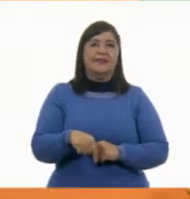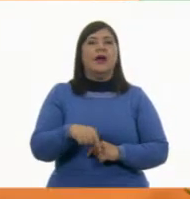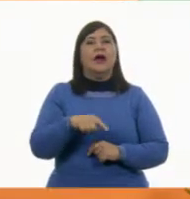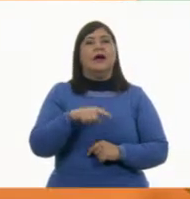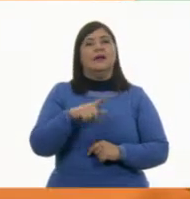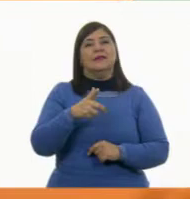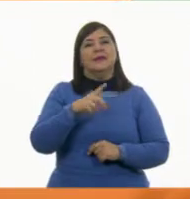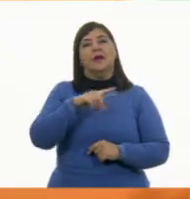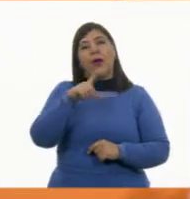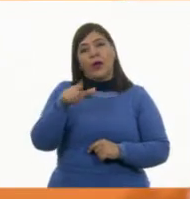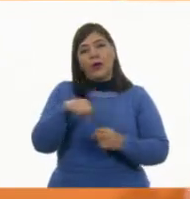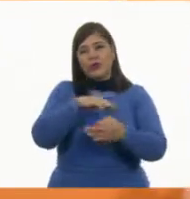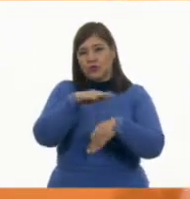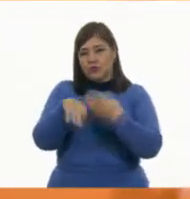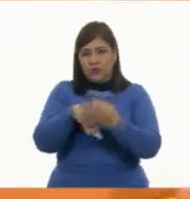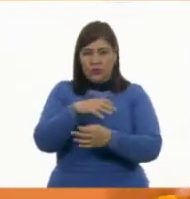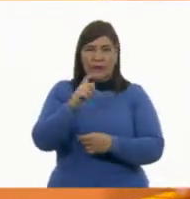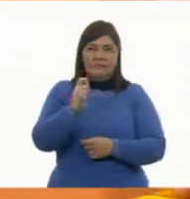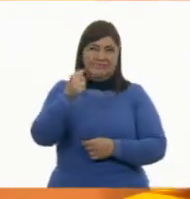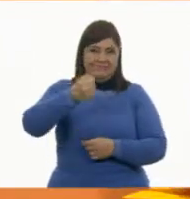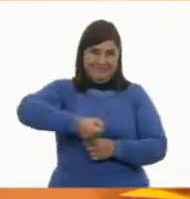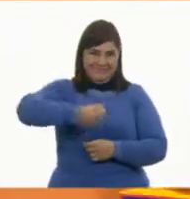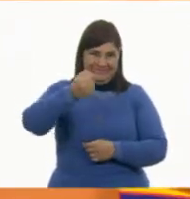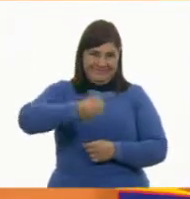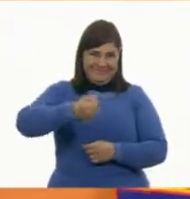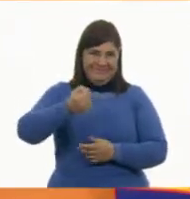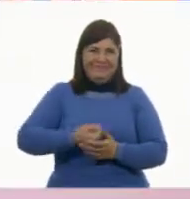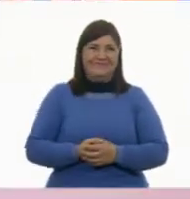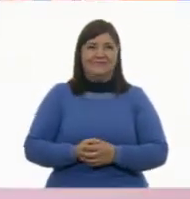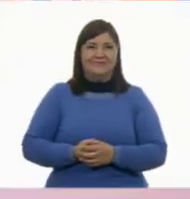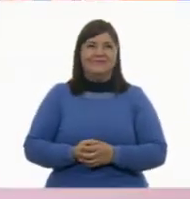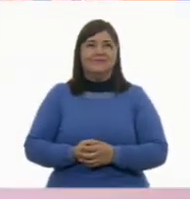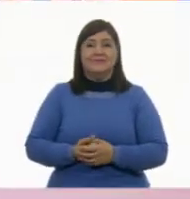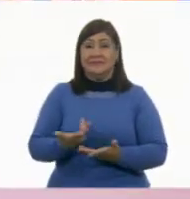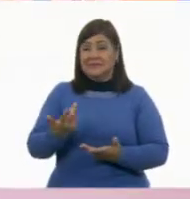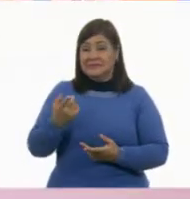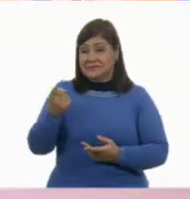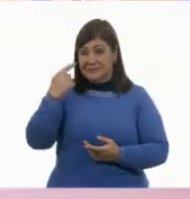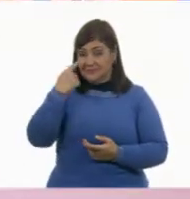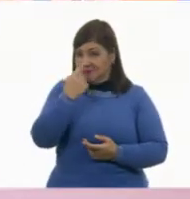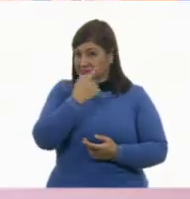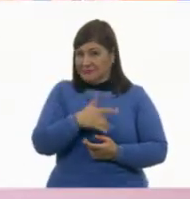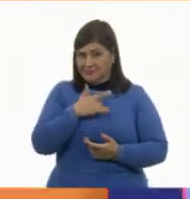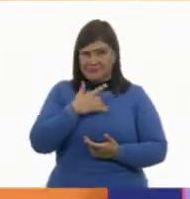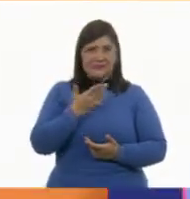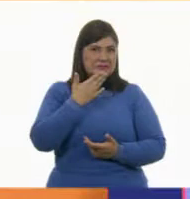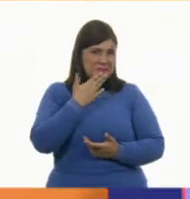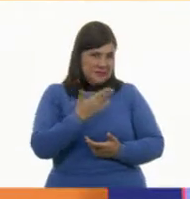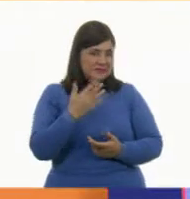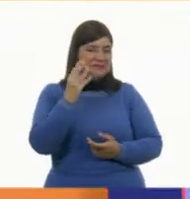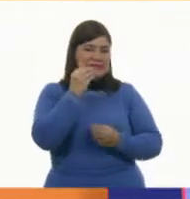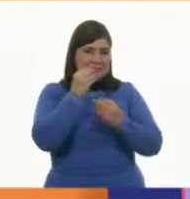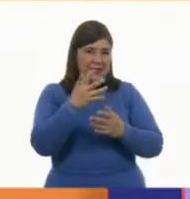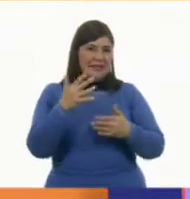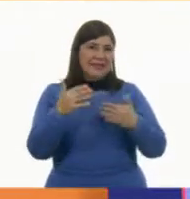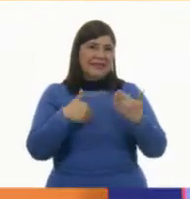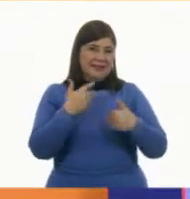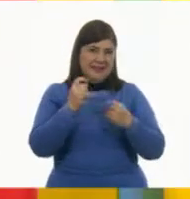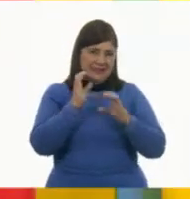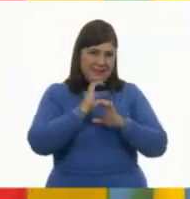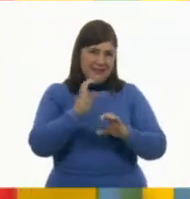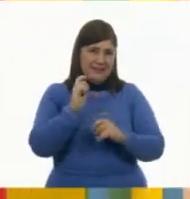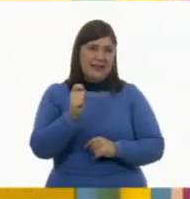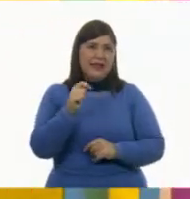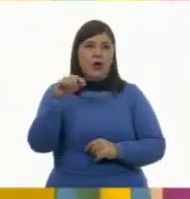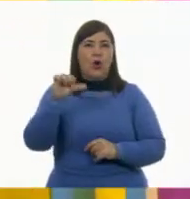abajo. Y luego todo el mundo a saludar. ¿Qué te pareció? Me pareció muy divertida esta canción. Yo creo que